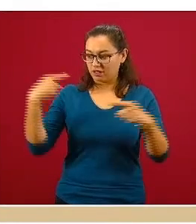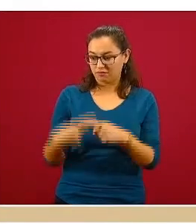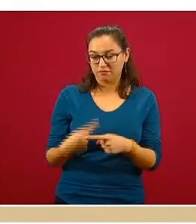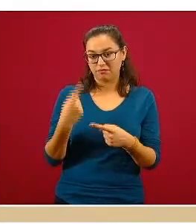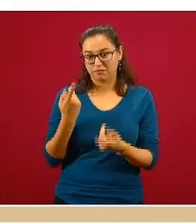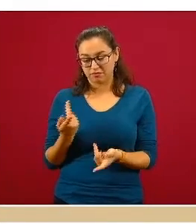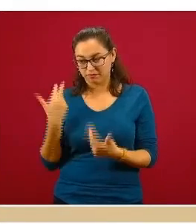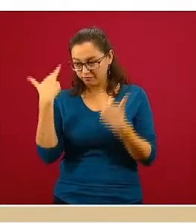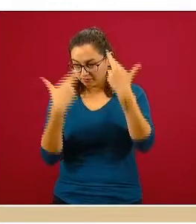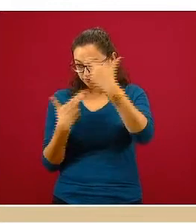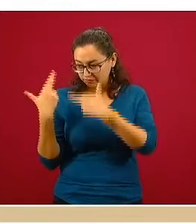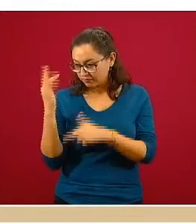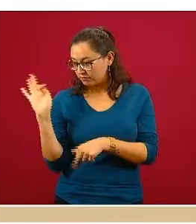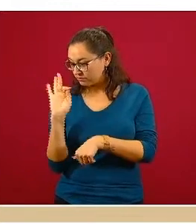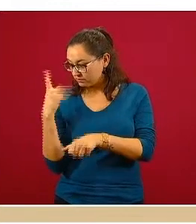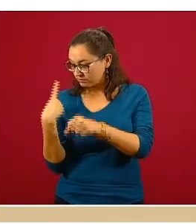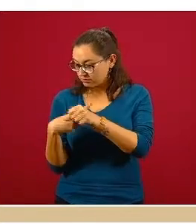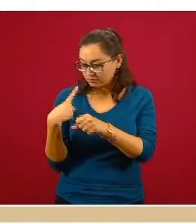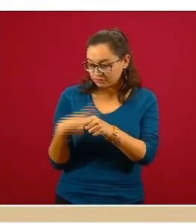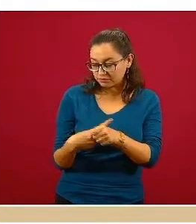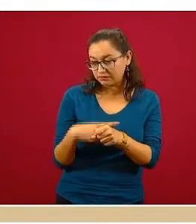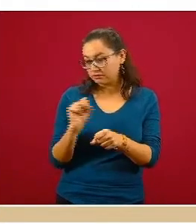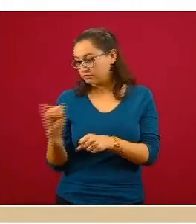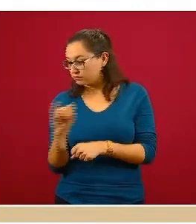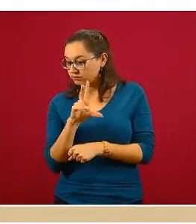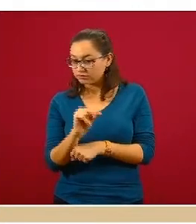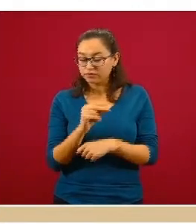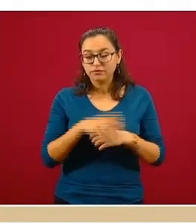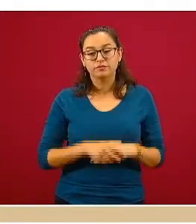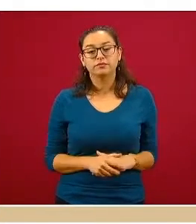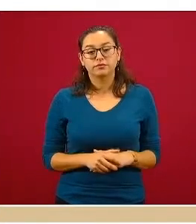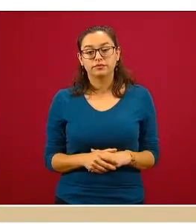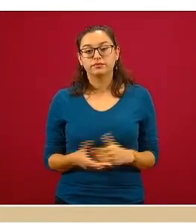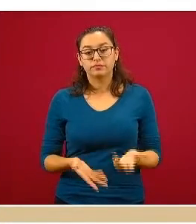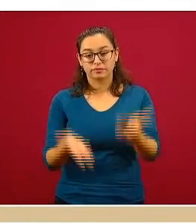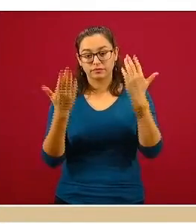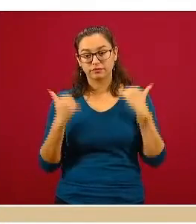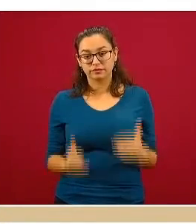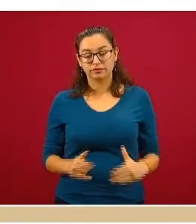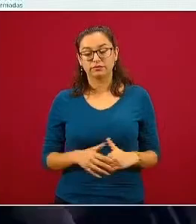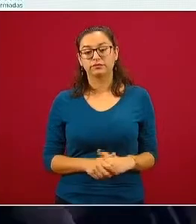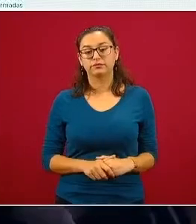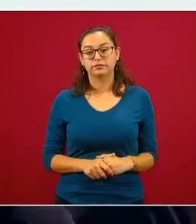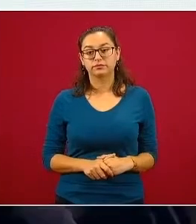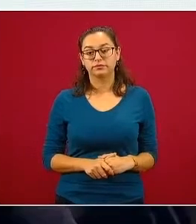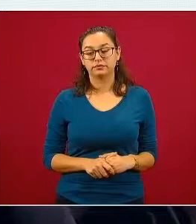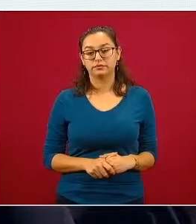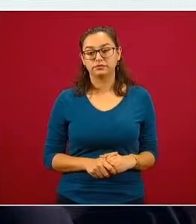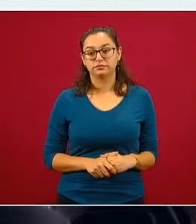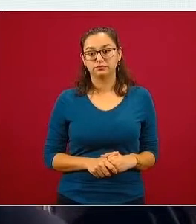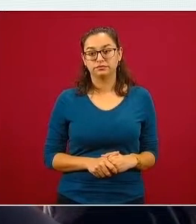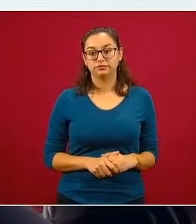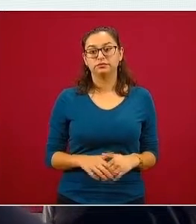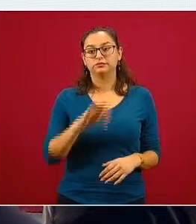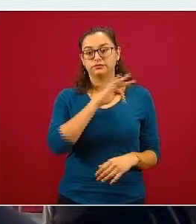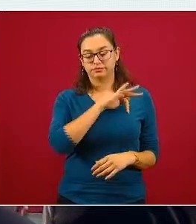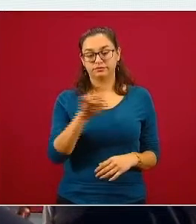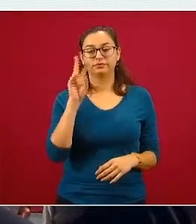ha estudiado por efectos de ser casos sospechosos de COVID. Veamos la siguiente diapositiva para